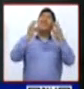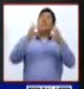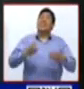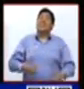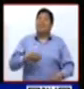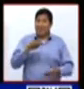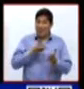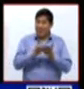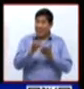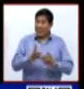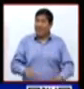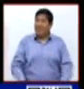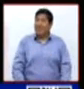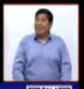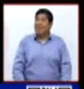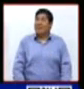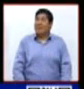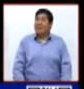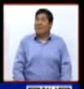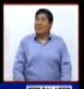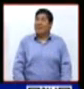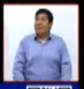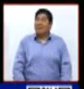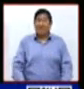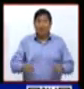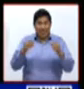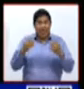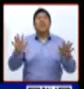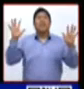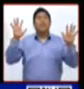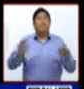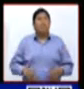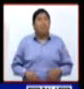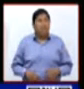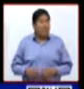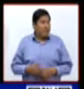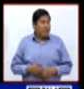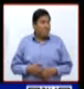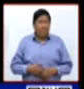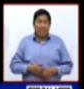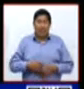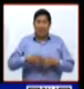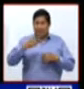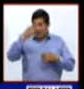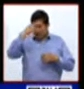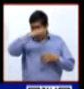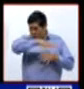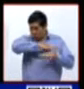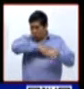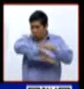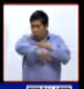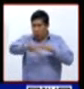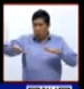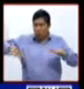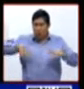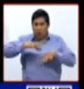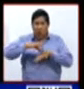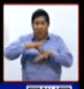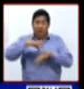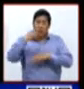fenómeno, ¿no es cierto? Como puedes ver, ya la sombra ha empezado a avanzar, la sombra de la